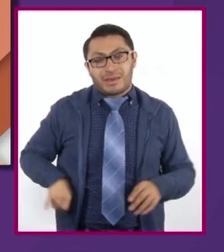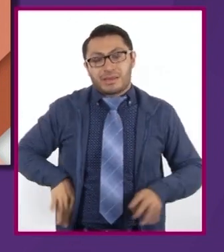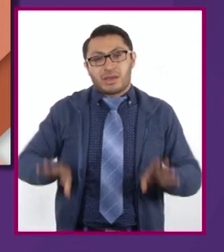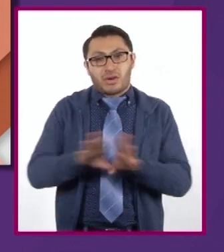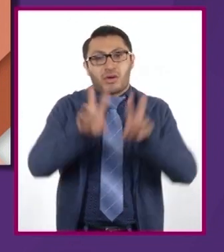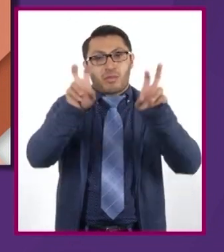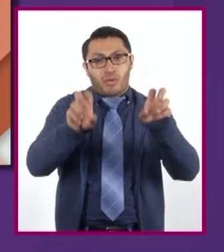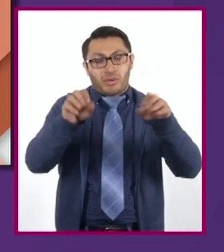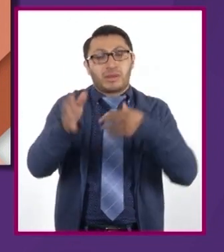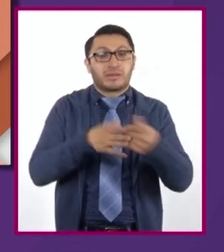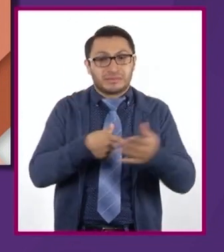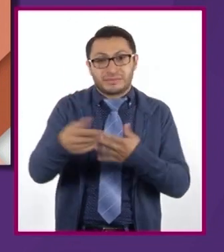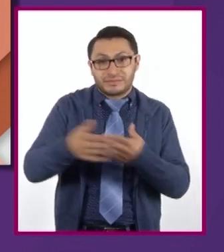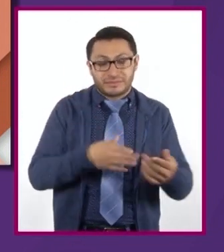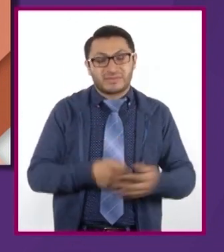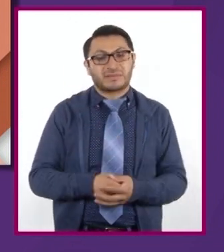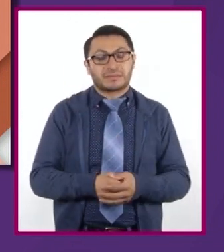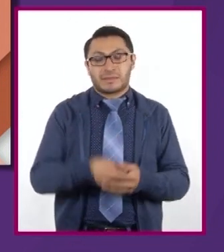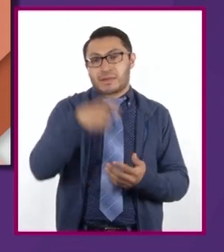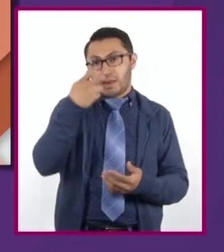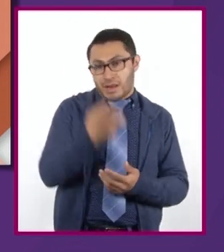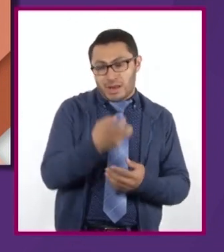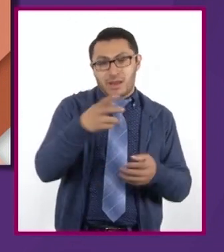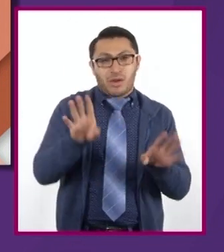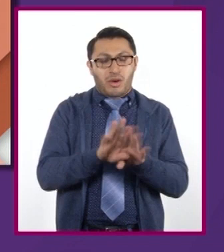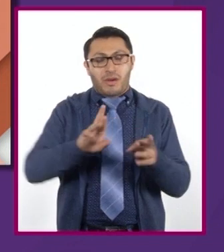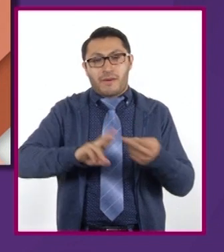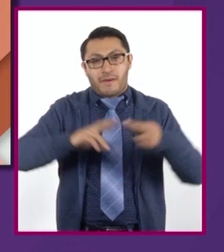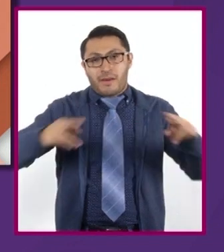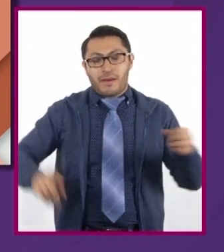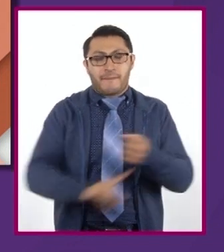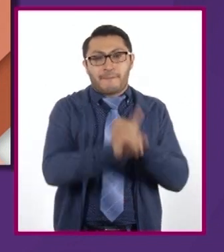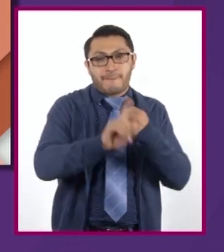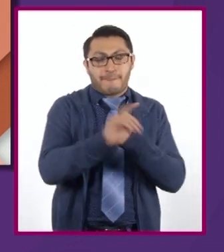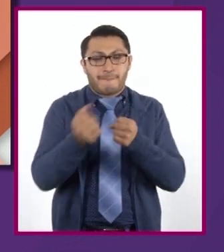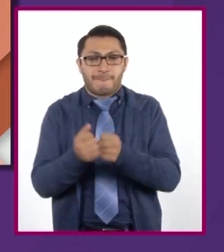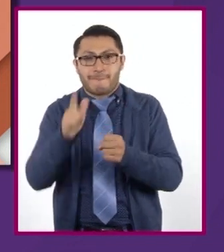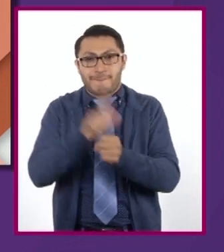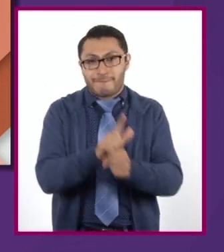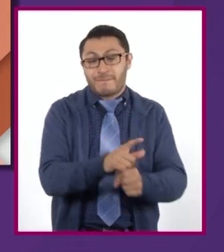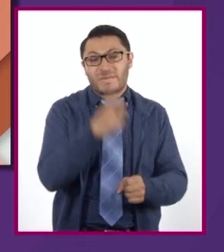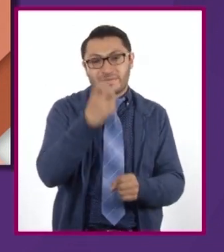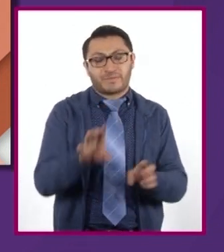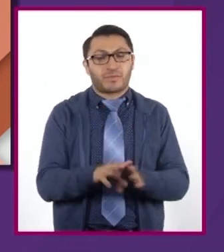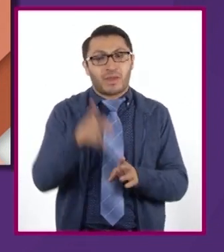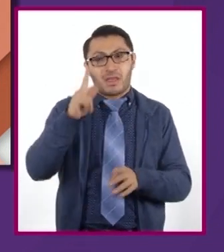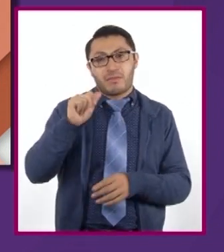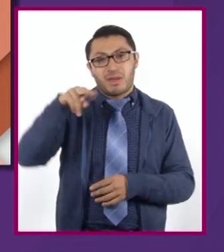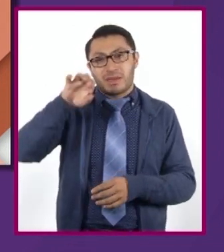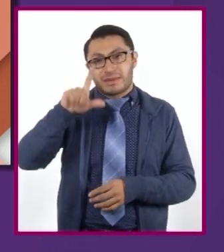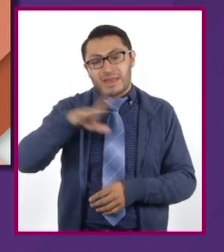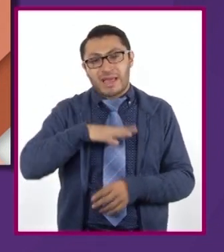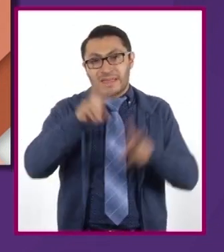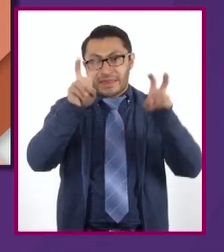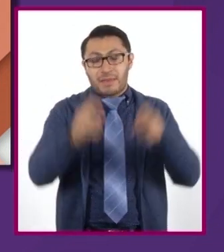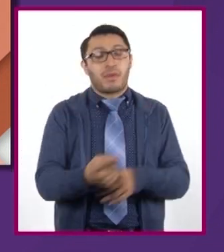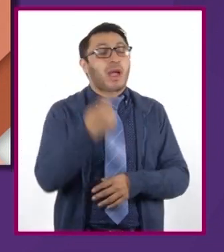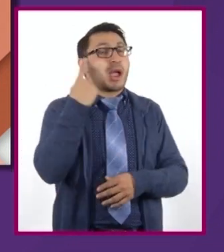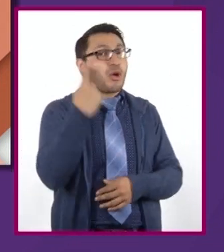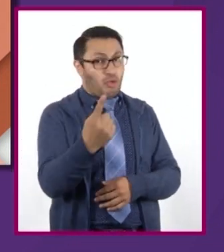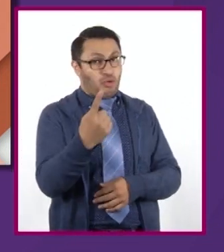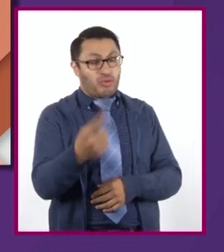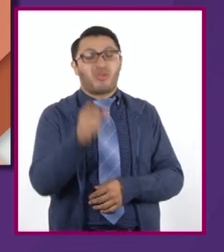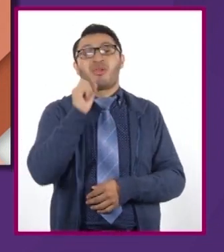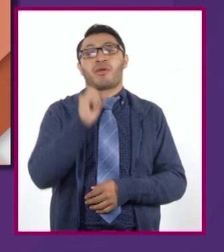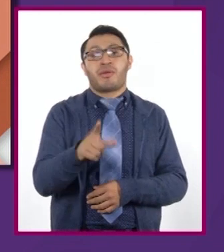actuales, usualmente relacionados con problemáticas sociales. El panel trata un solo tema, mismo que